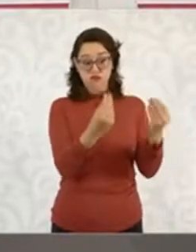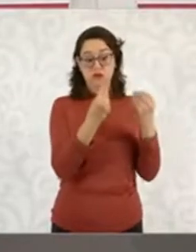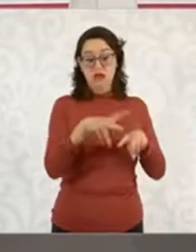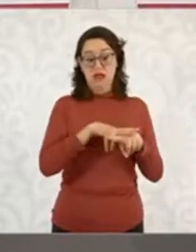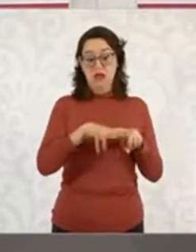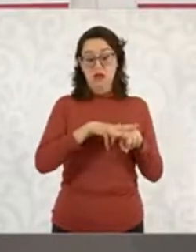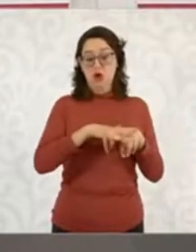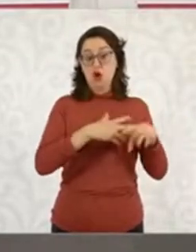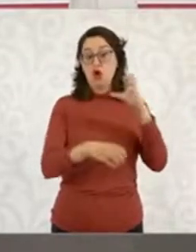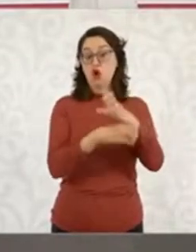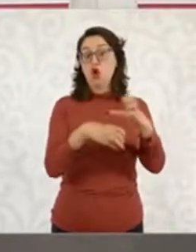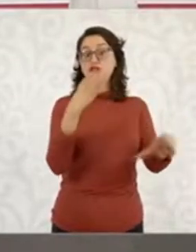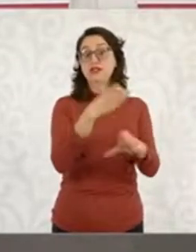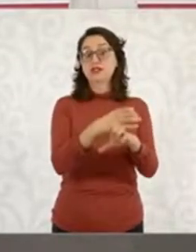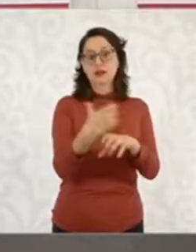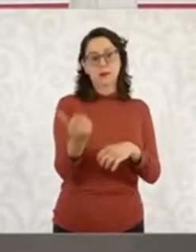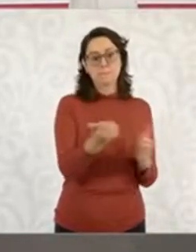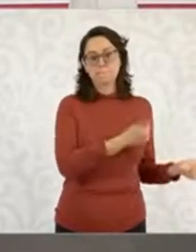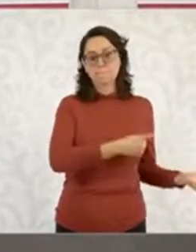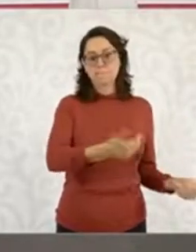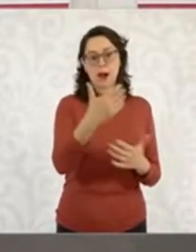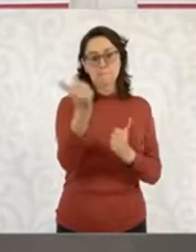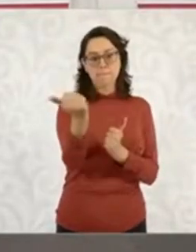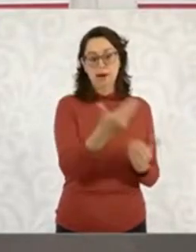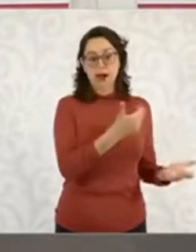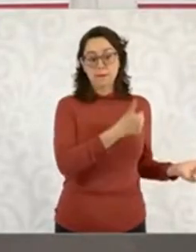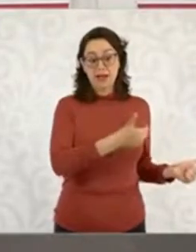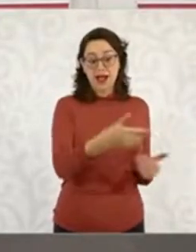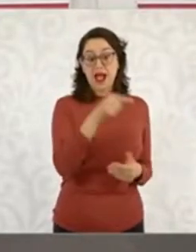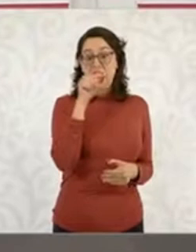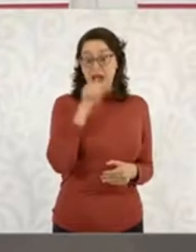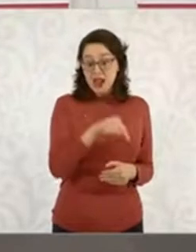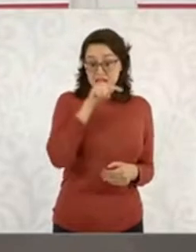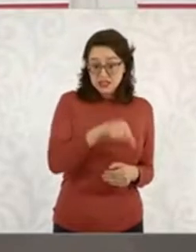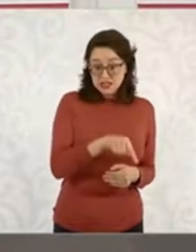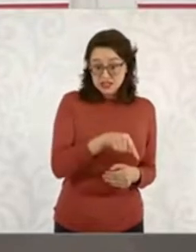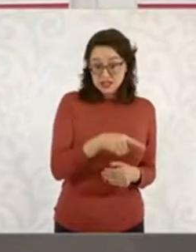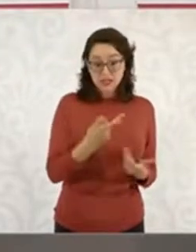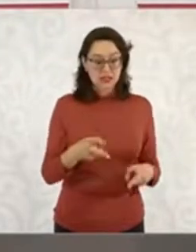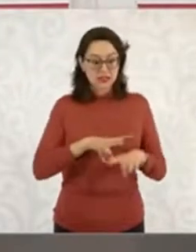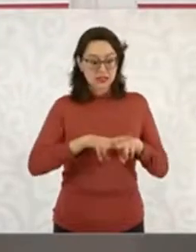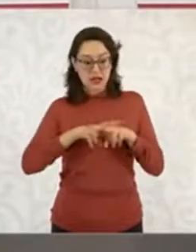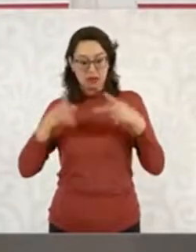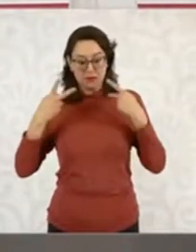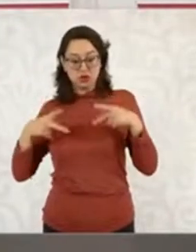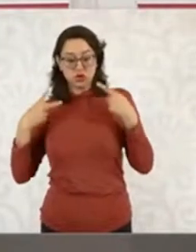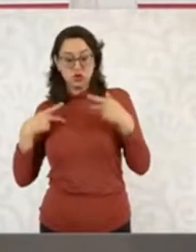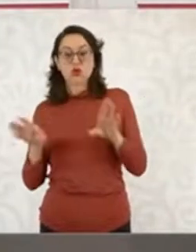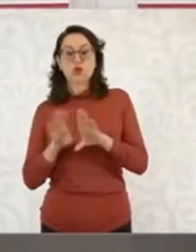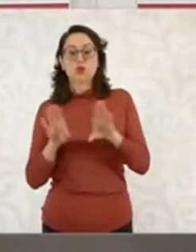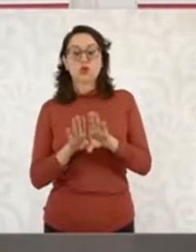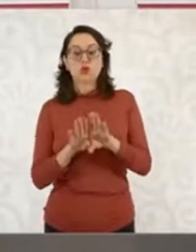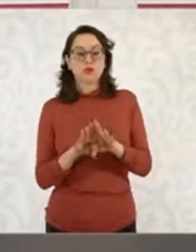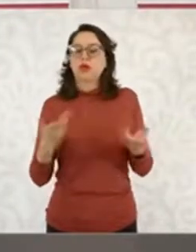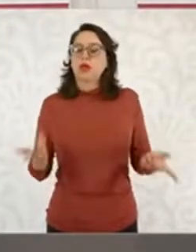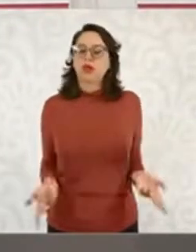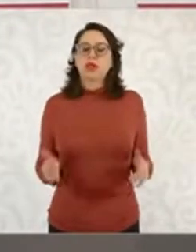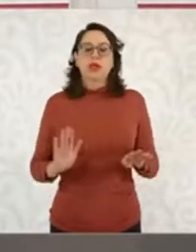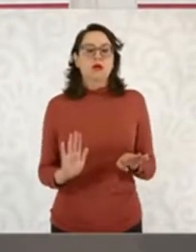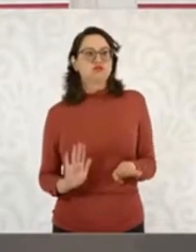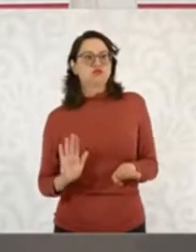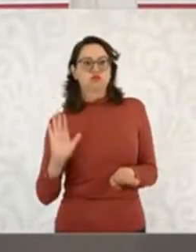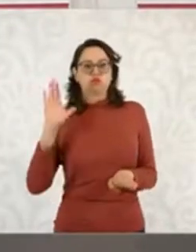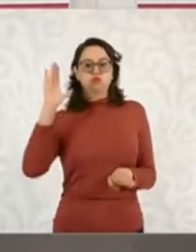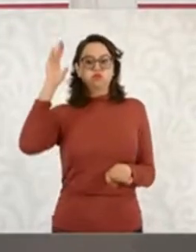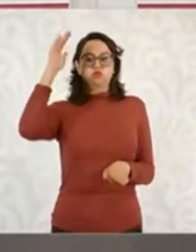vía de carga y le da servicio cotidiano a esas bodegas. Por ahí lo mejor es pasar por arriba para precisamente no tener que interactuar con la carga, que no nos